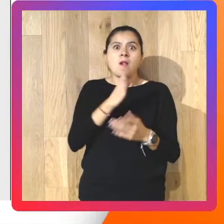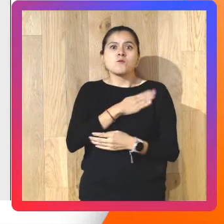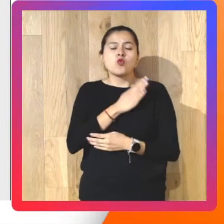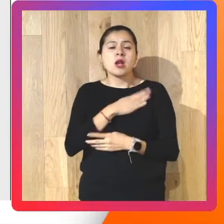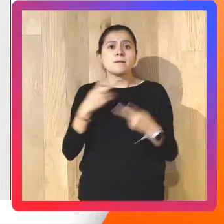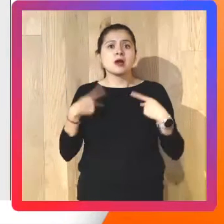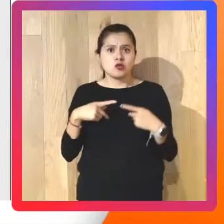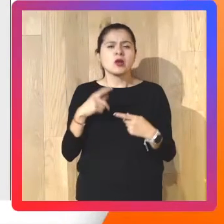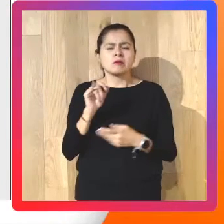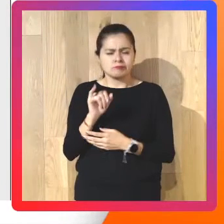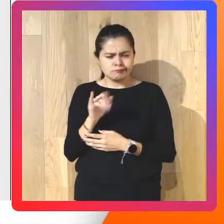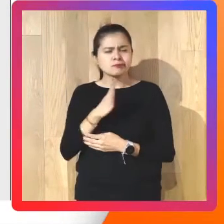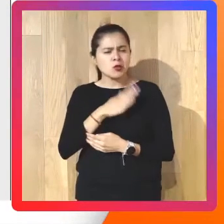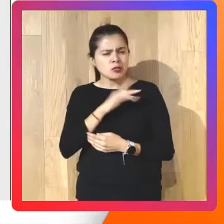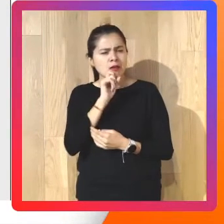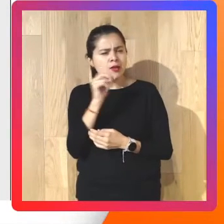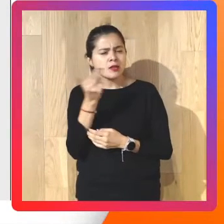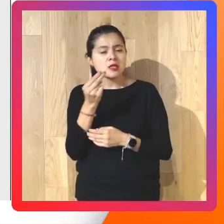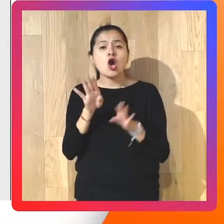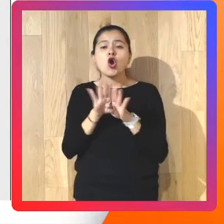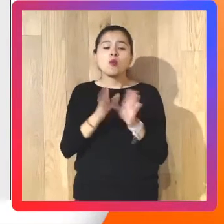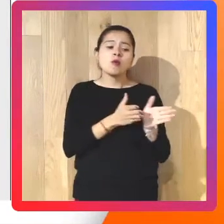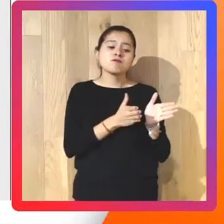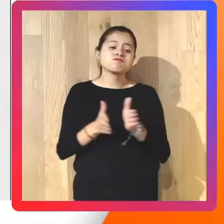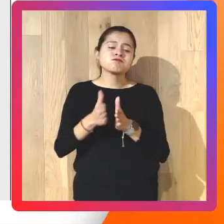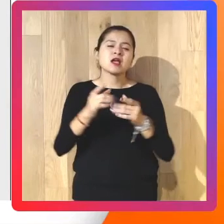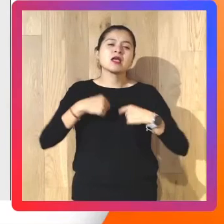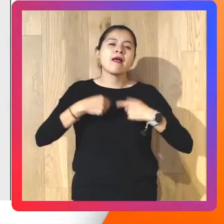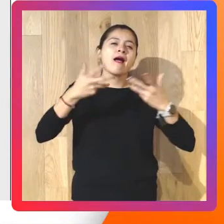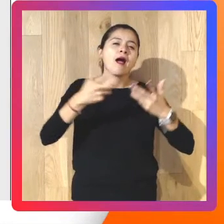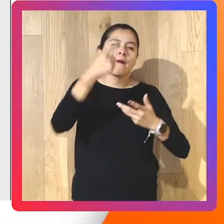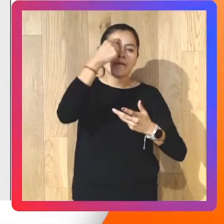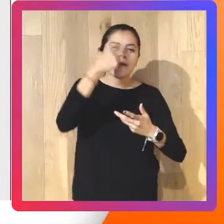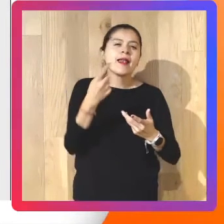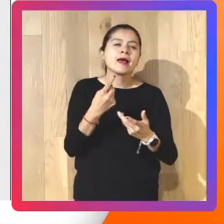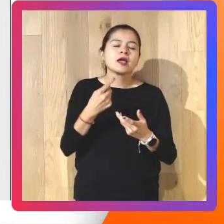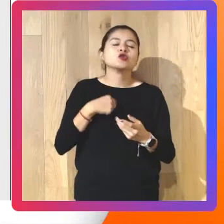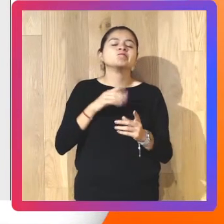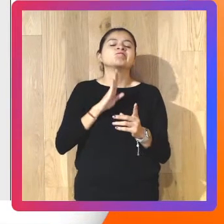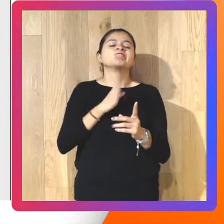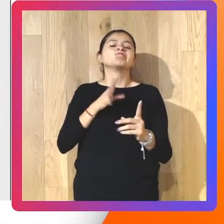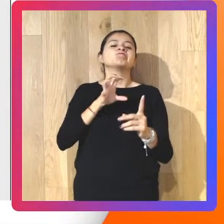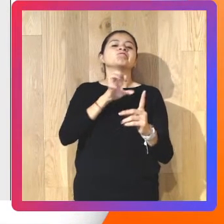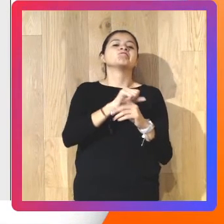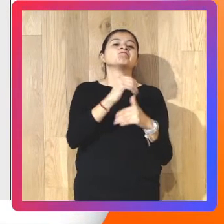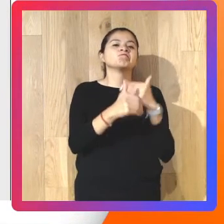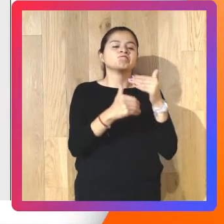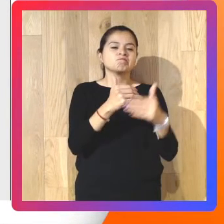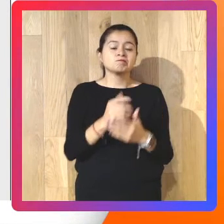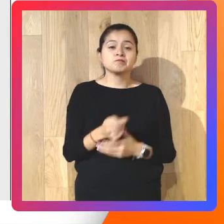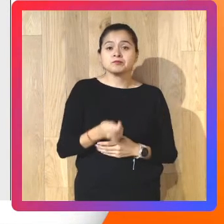pero se necesita saber la ruta, ¿no? La ruta. La primera perspectiva es